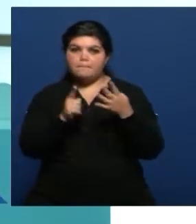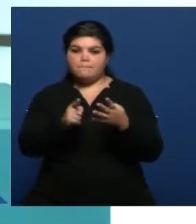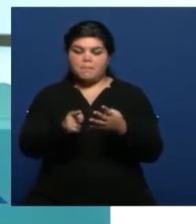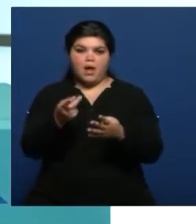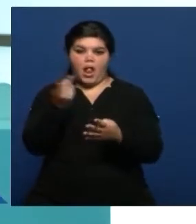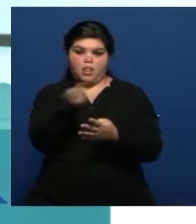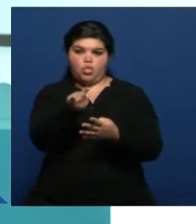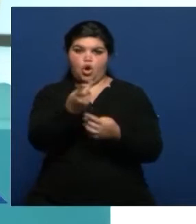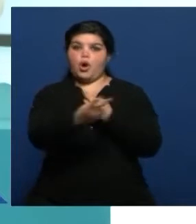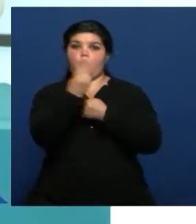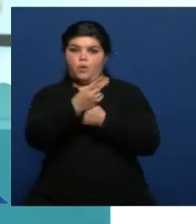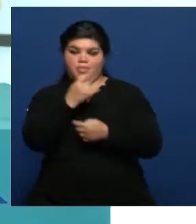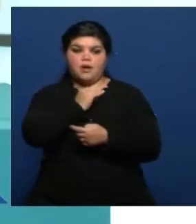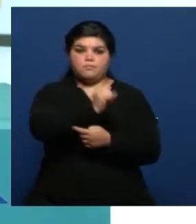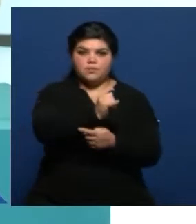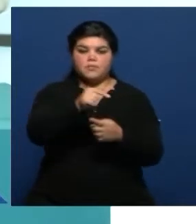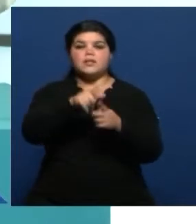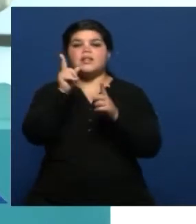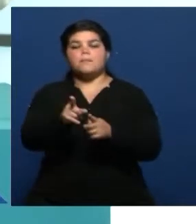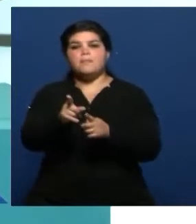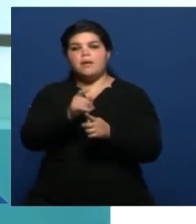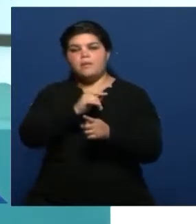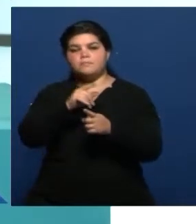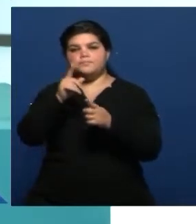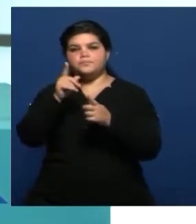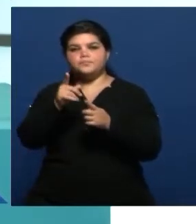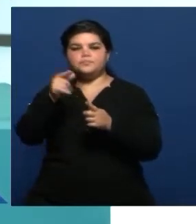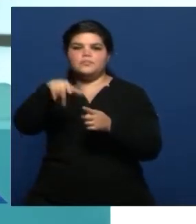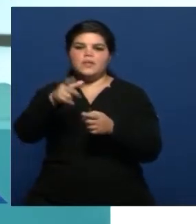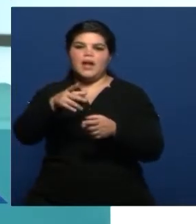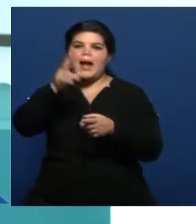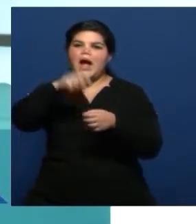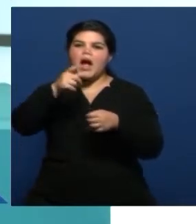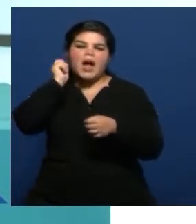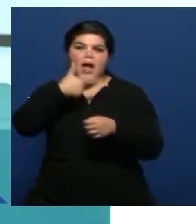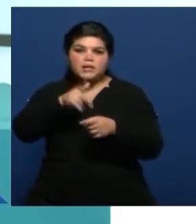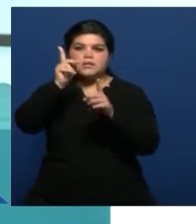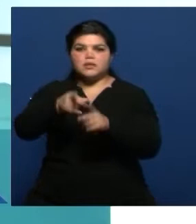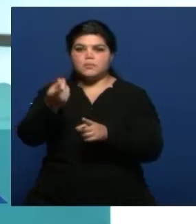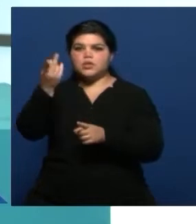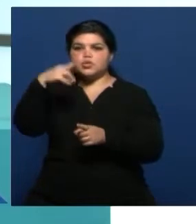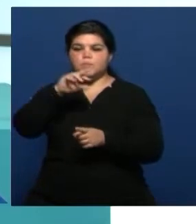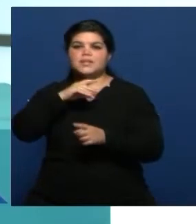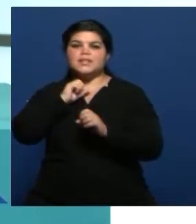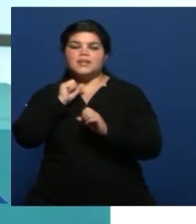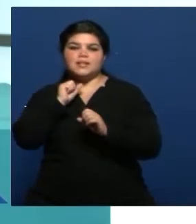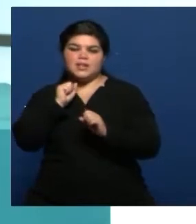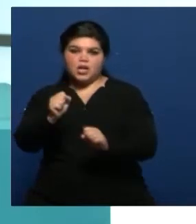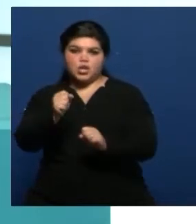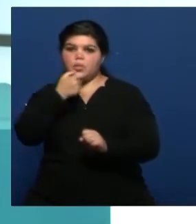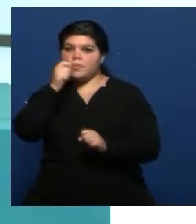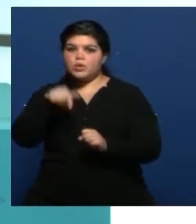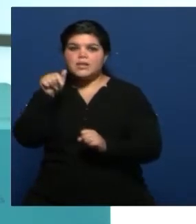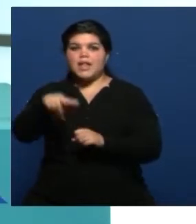proteger, a la Secretaría de los Hidrocarburos y al Subsecretario de Energía de Mendoza, que es el dueño de esto, por decirlo entre comillas,